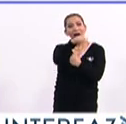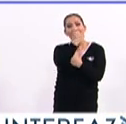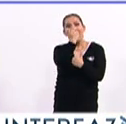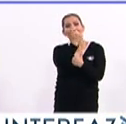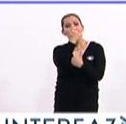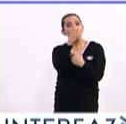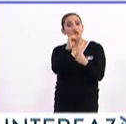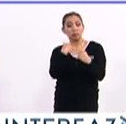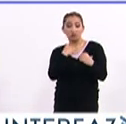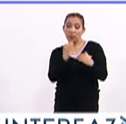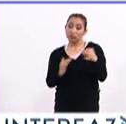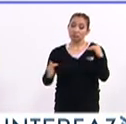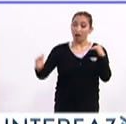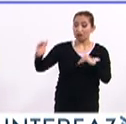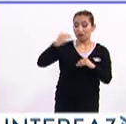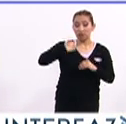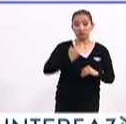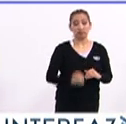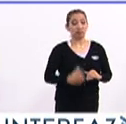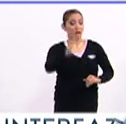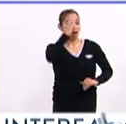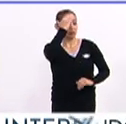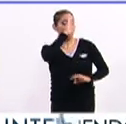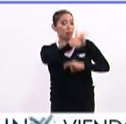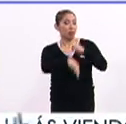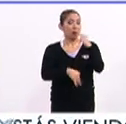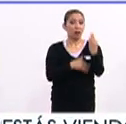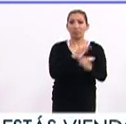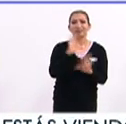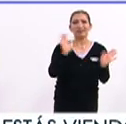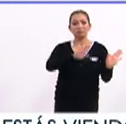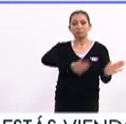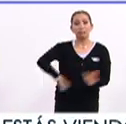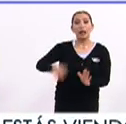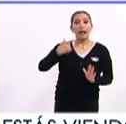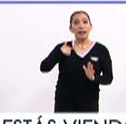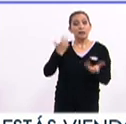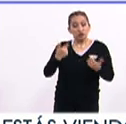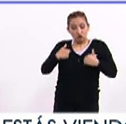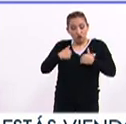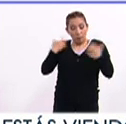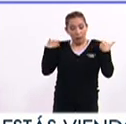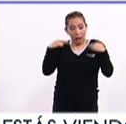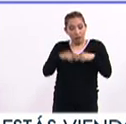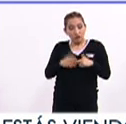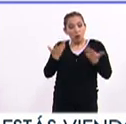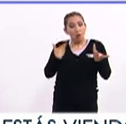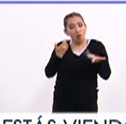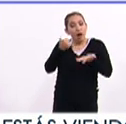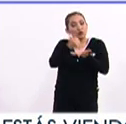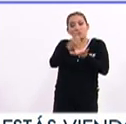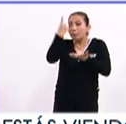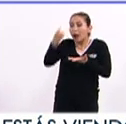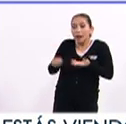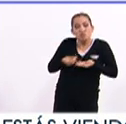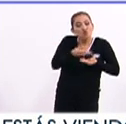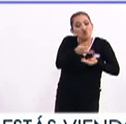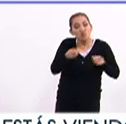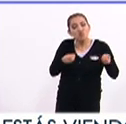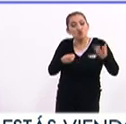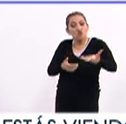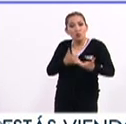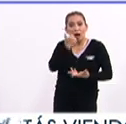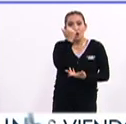que no es el que tiene el poder sobre el conocimiento, sino es un interlocutor, un mediador del conocimiento con